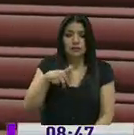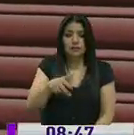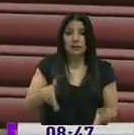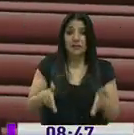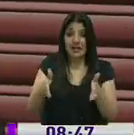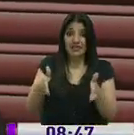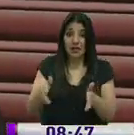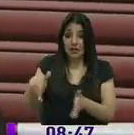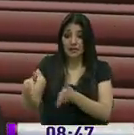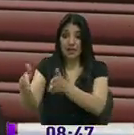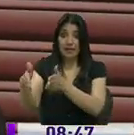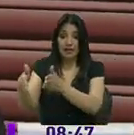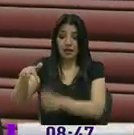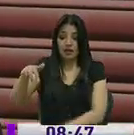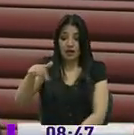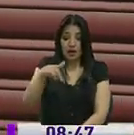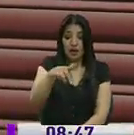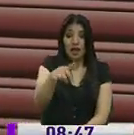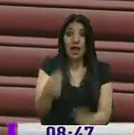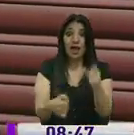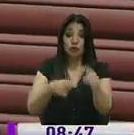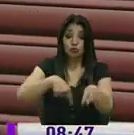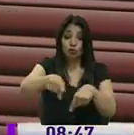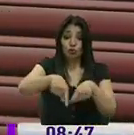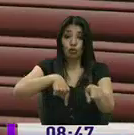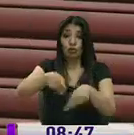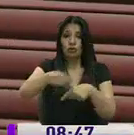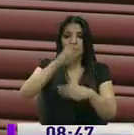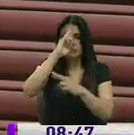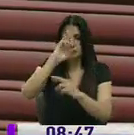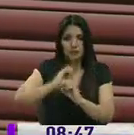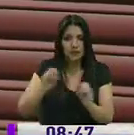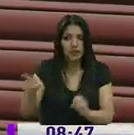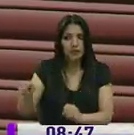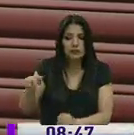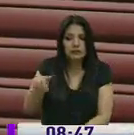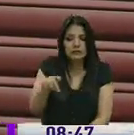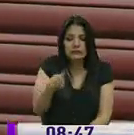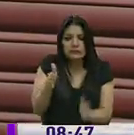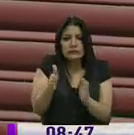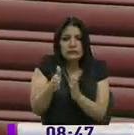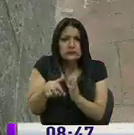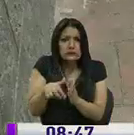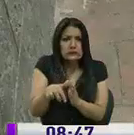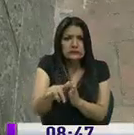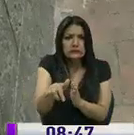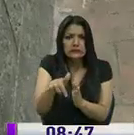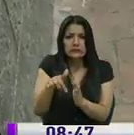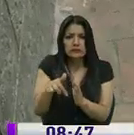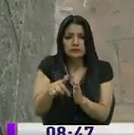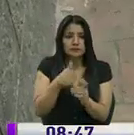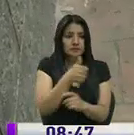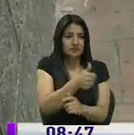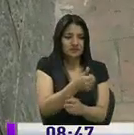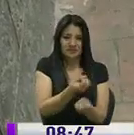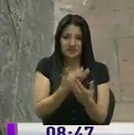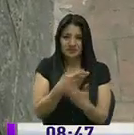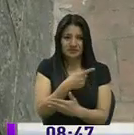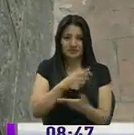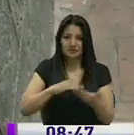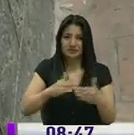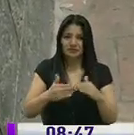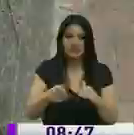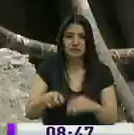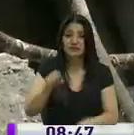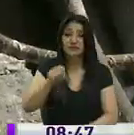y vuelto es peligroso los carros porque el caso no les respeta a ellos pasan pero sin darse cuenta según la versión de la comunidad el daño